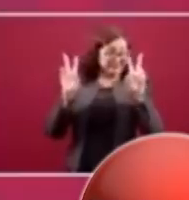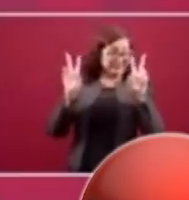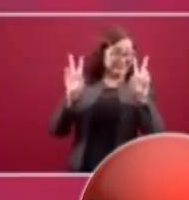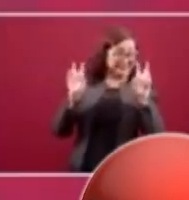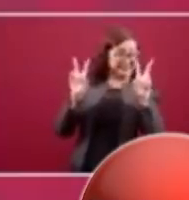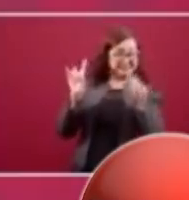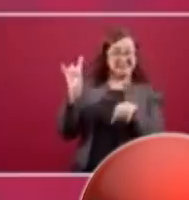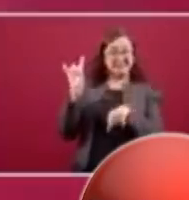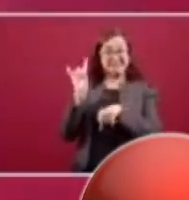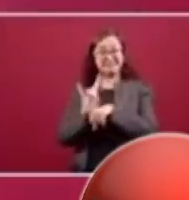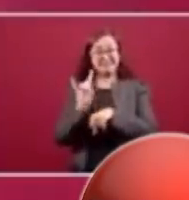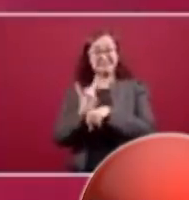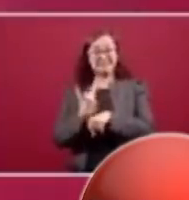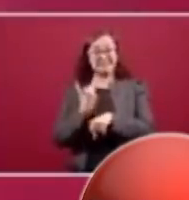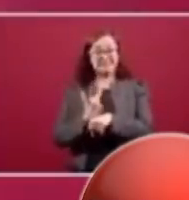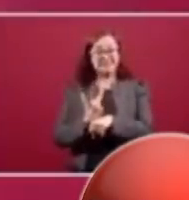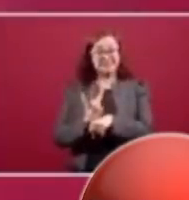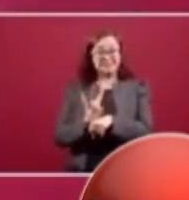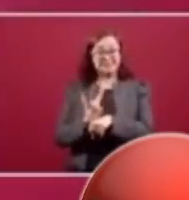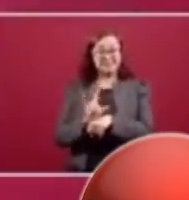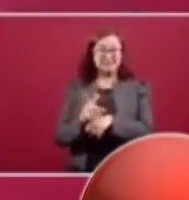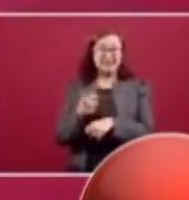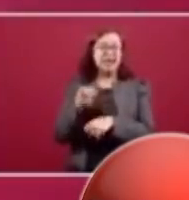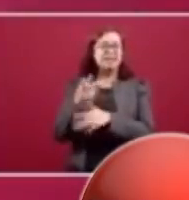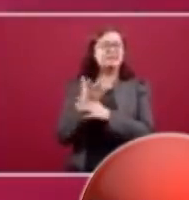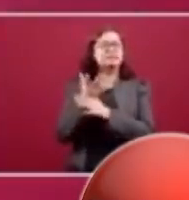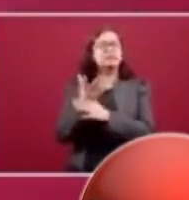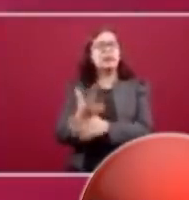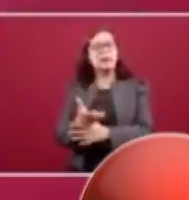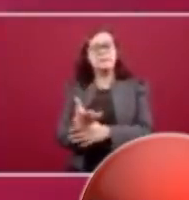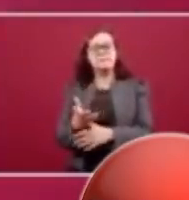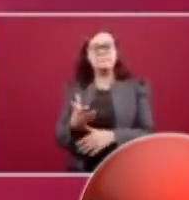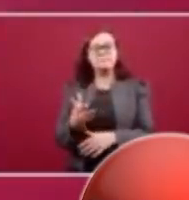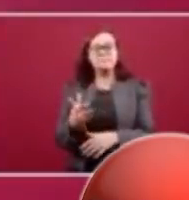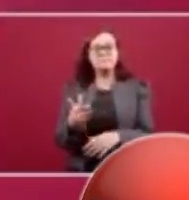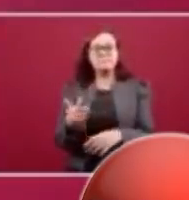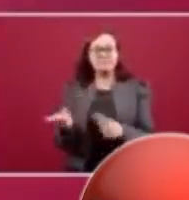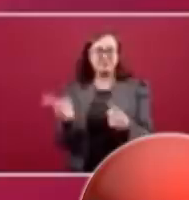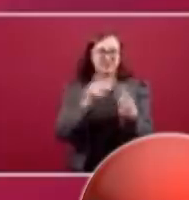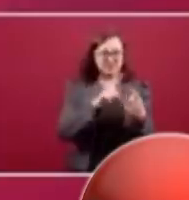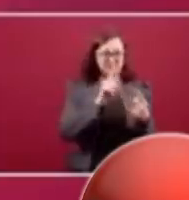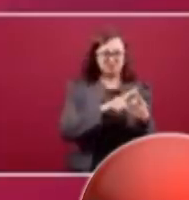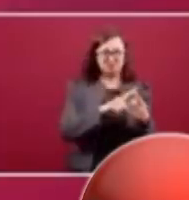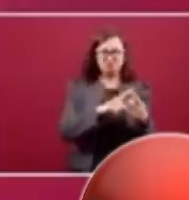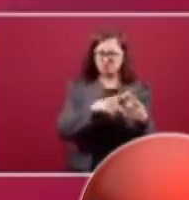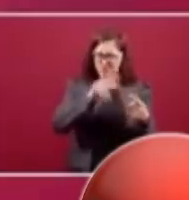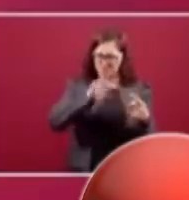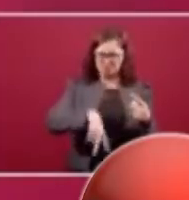es el que simula el supuestamente plural.